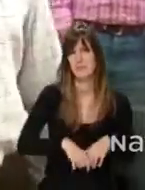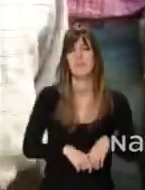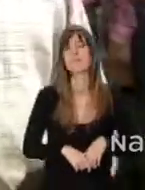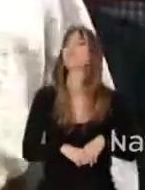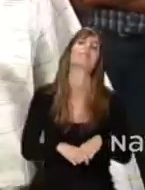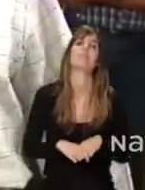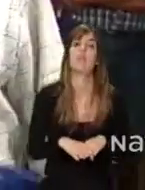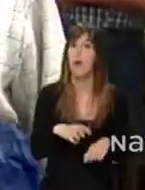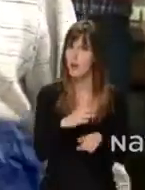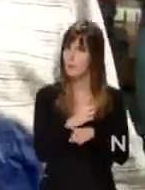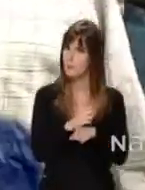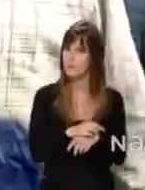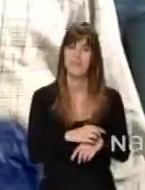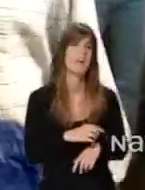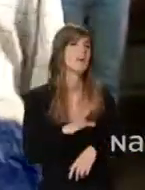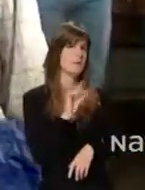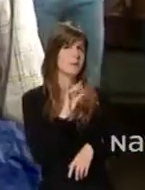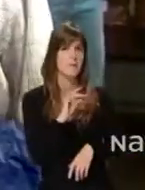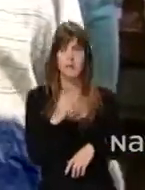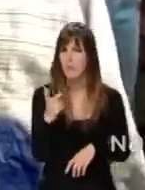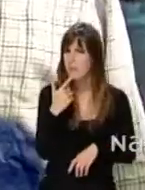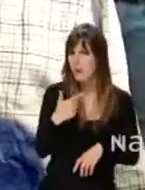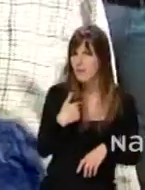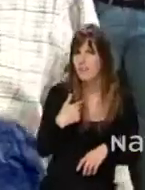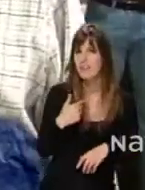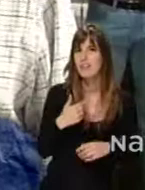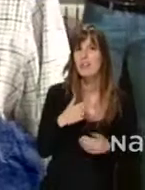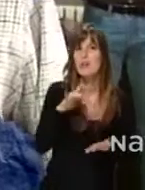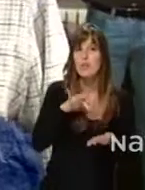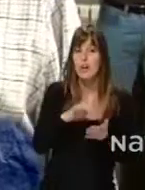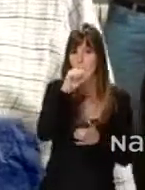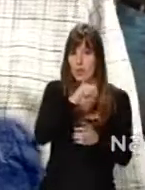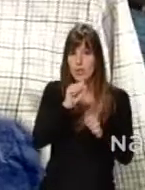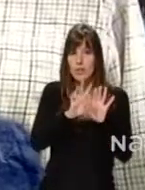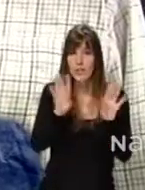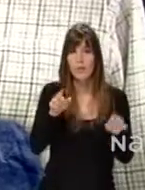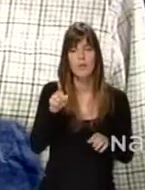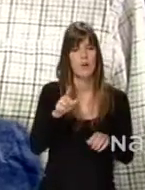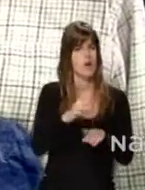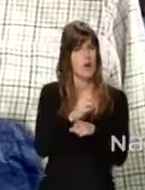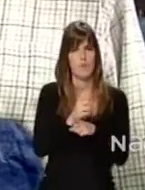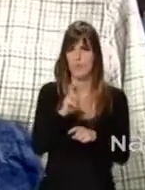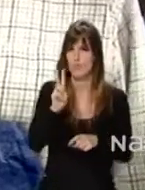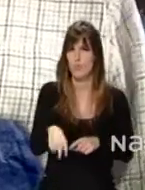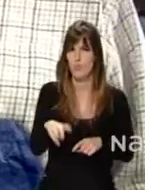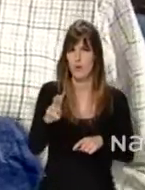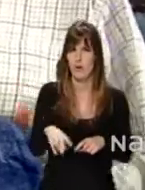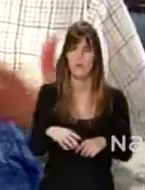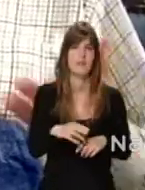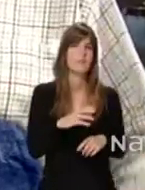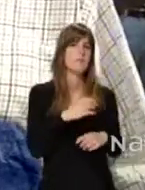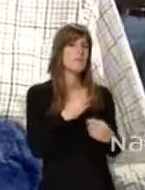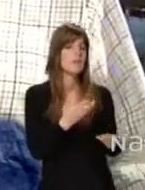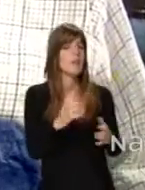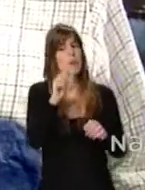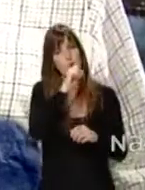¿Te pones nervioso? Sí. Pero si me han dicho que cuando dais un concierto tú eres el que menos nervios tienes. Entonces